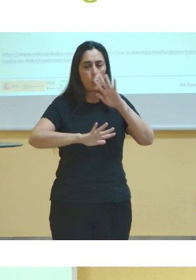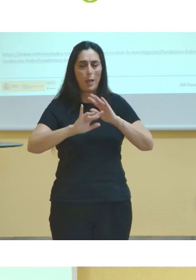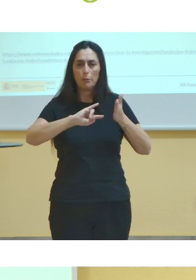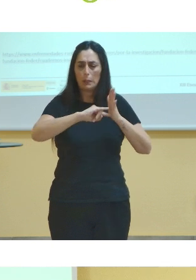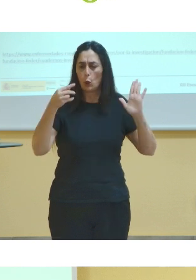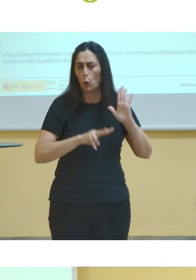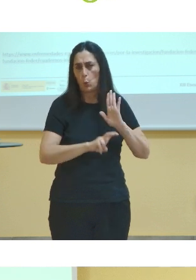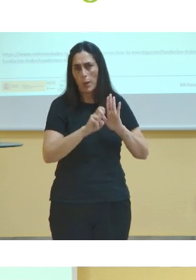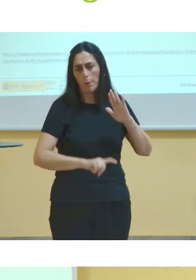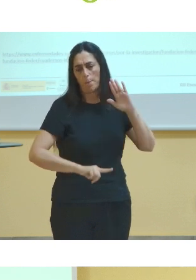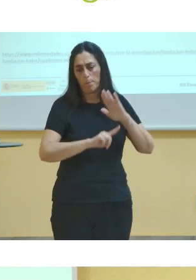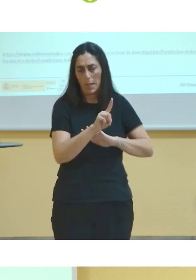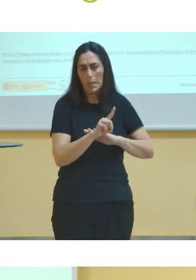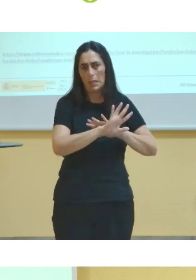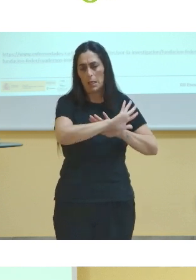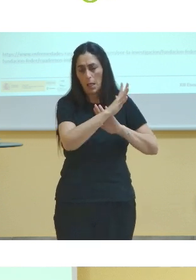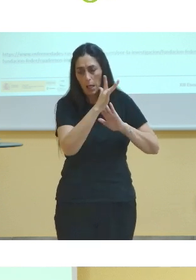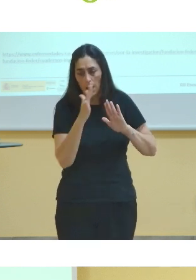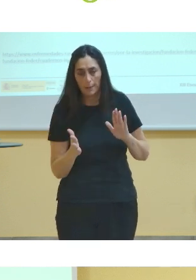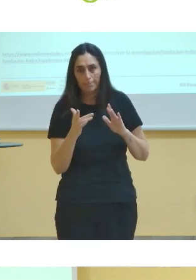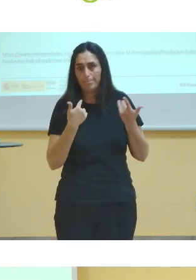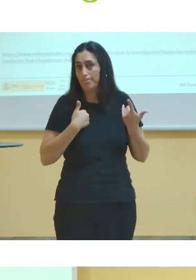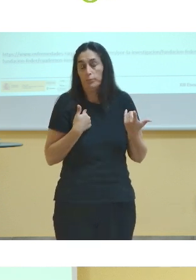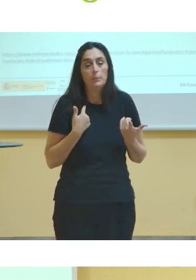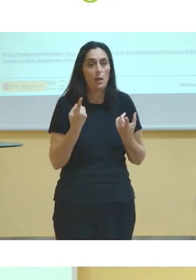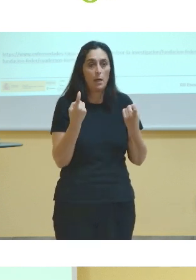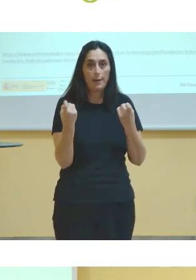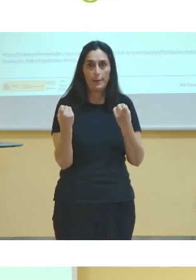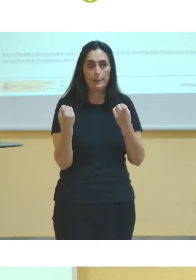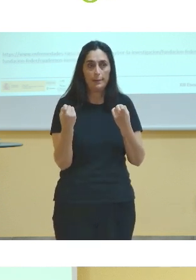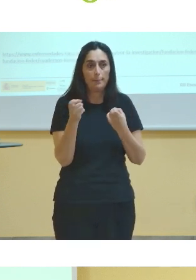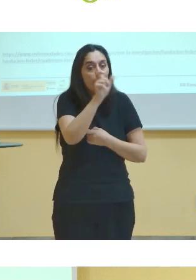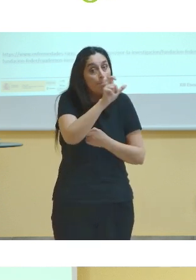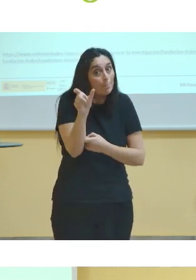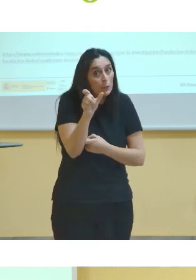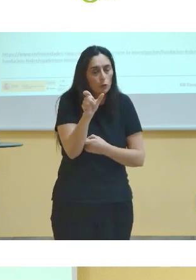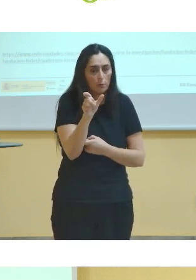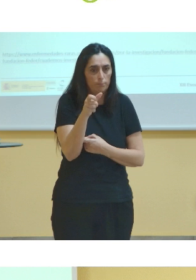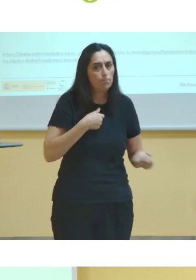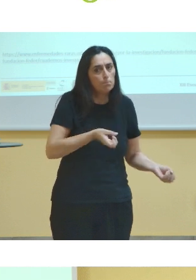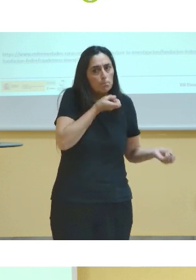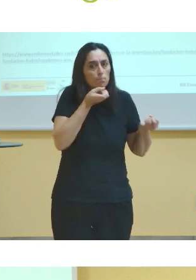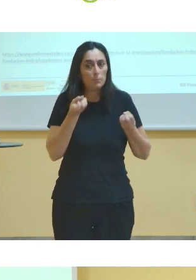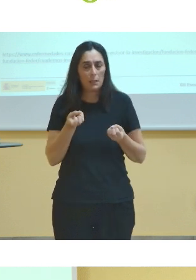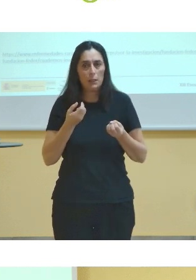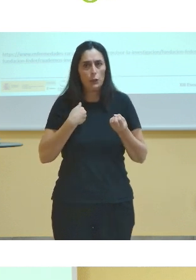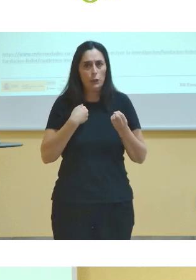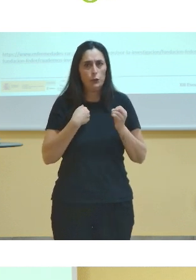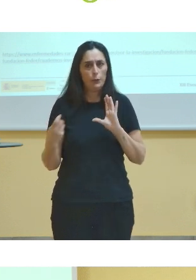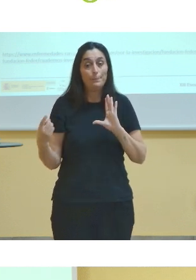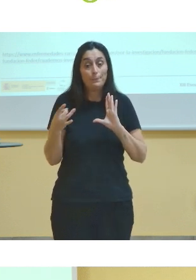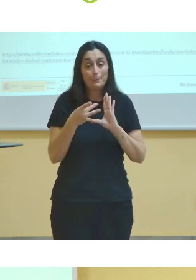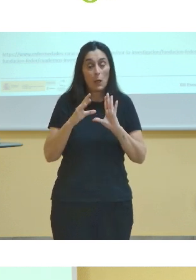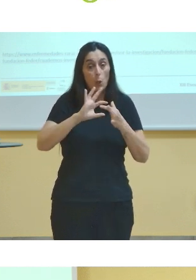nuevas tecnologías, en fin, y necesitamos poder trasladar esto a nuestro colectivo, ¿no? Aquí he dejado el link por si alguien